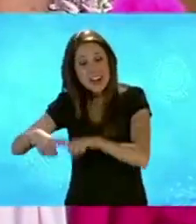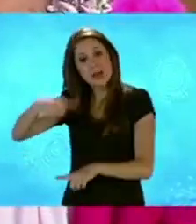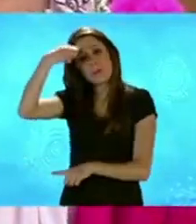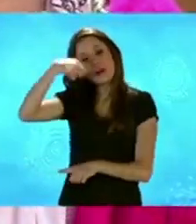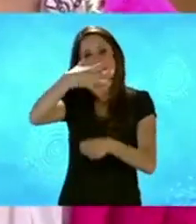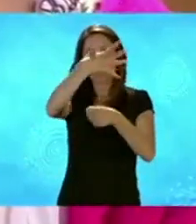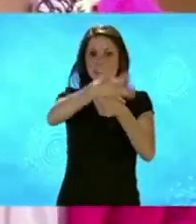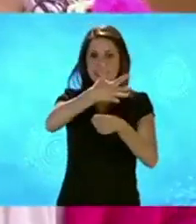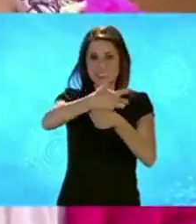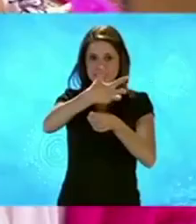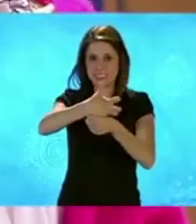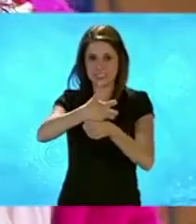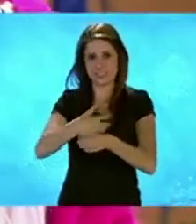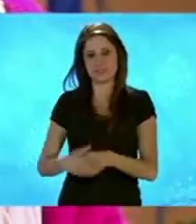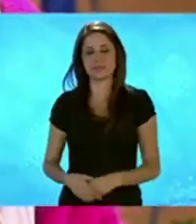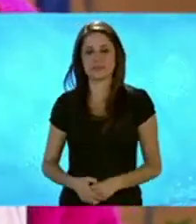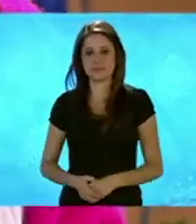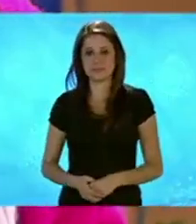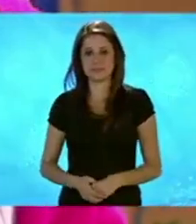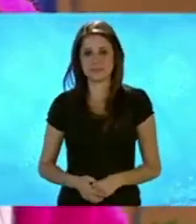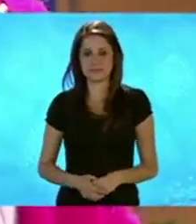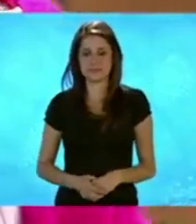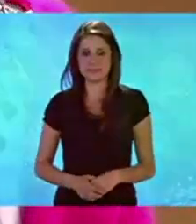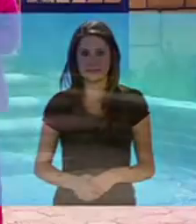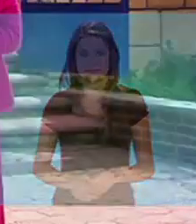los de quinto.